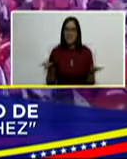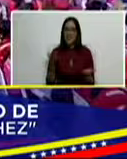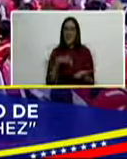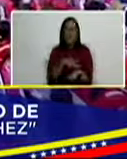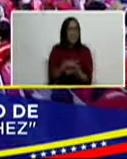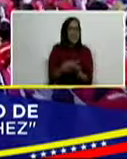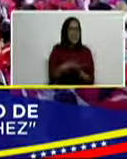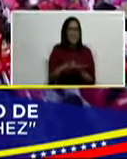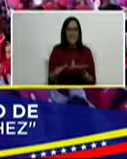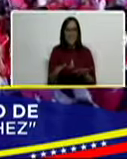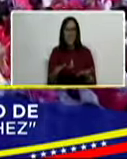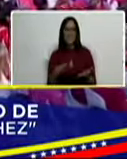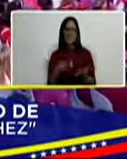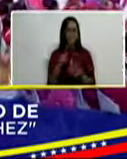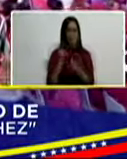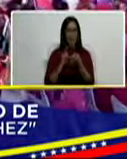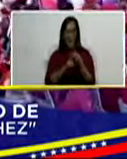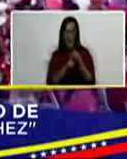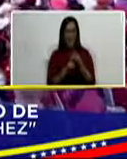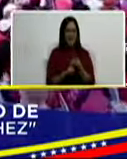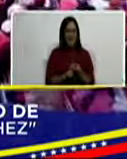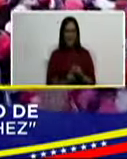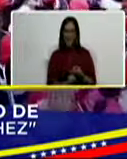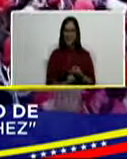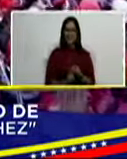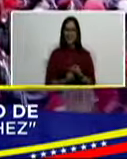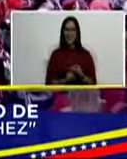será, Silita?